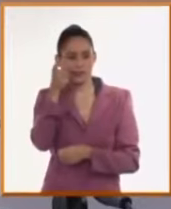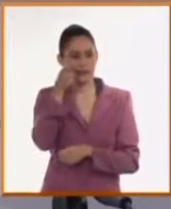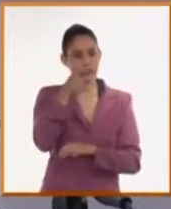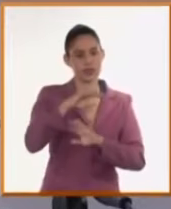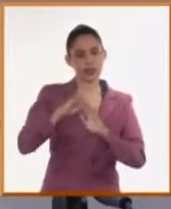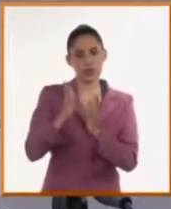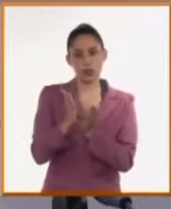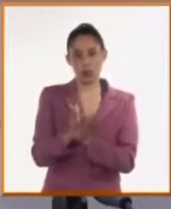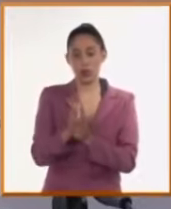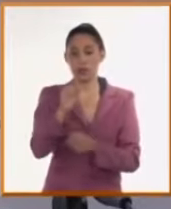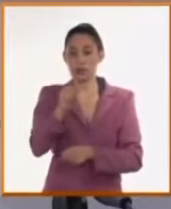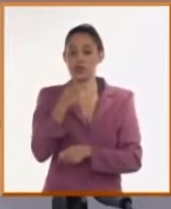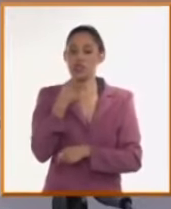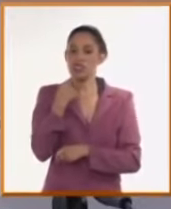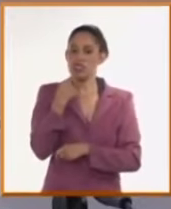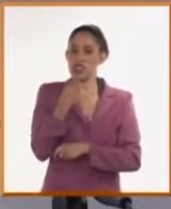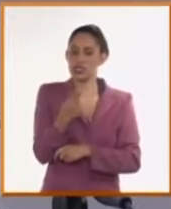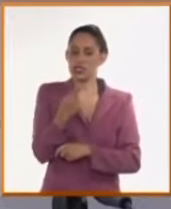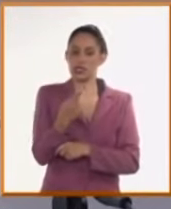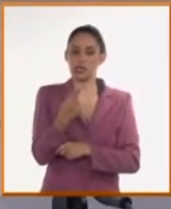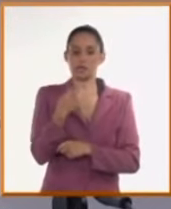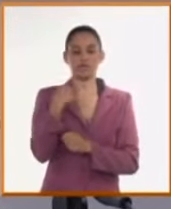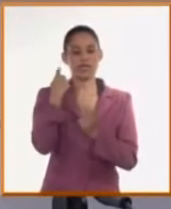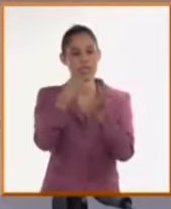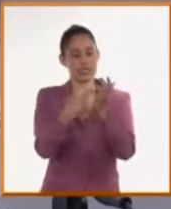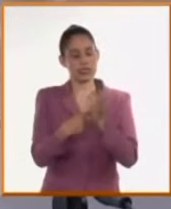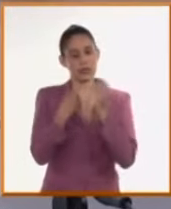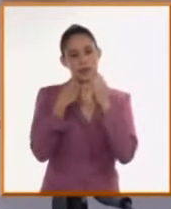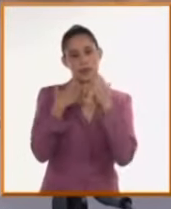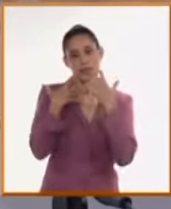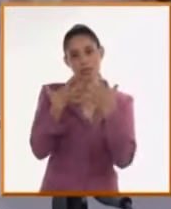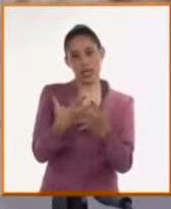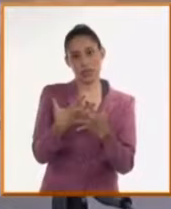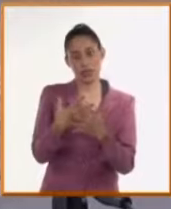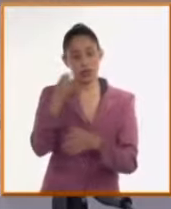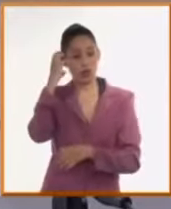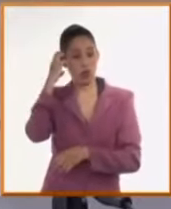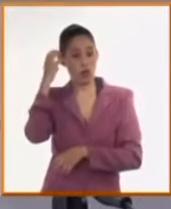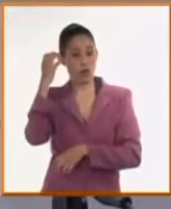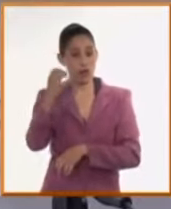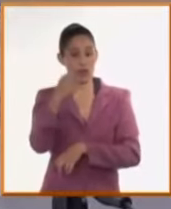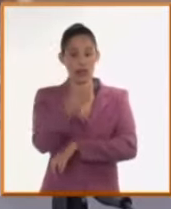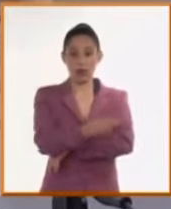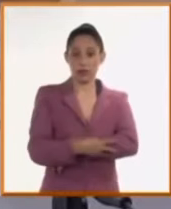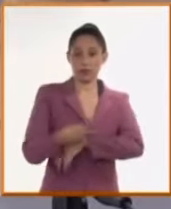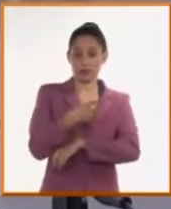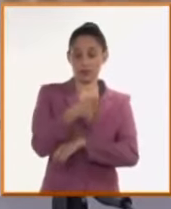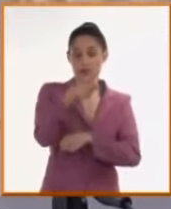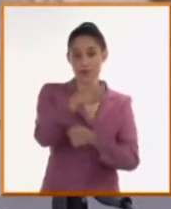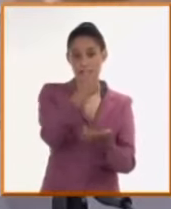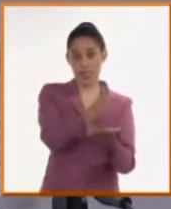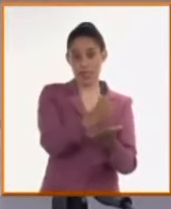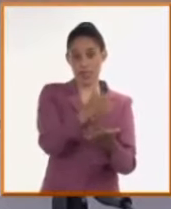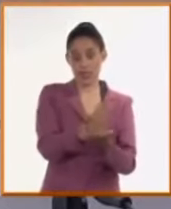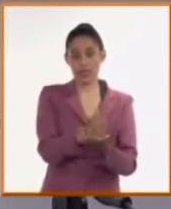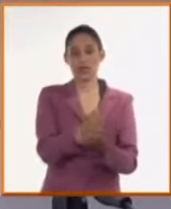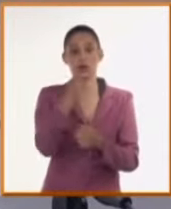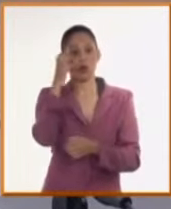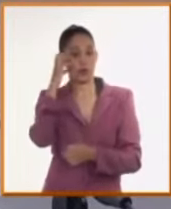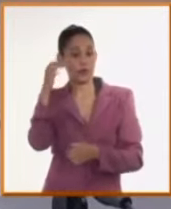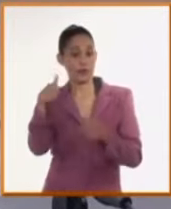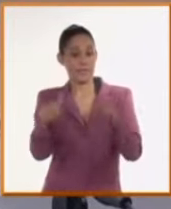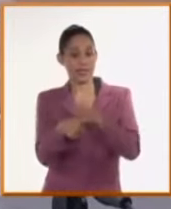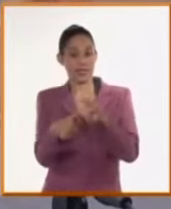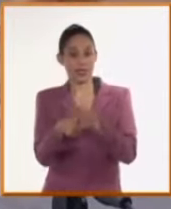decir que los detalles que ha aportado el gobierno keniano tanto en la reunión del presidente ruto con con